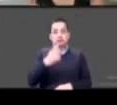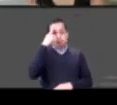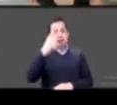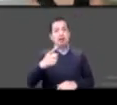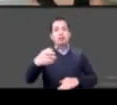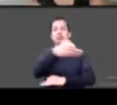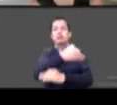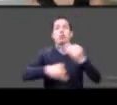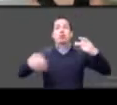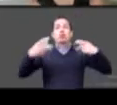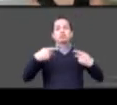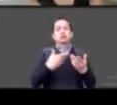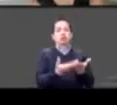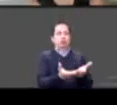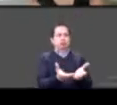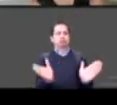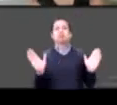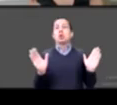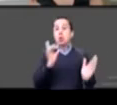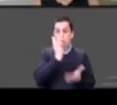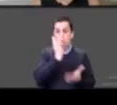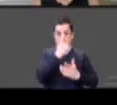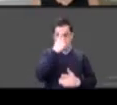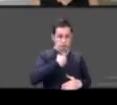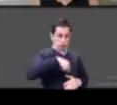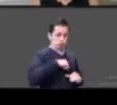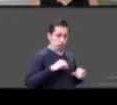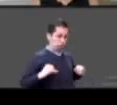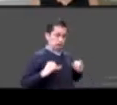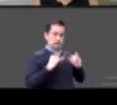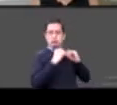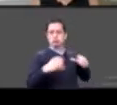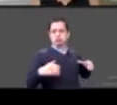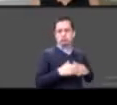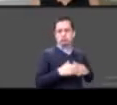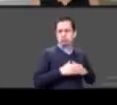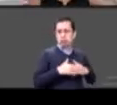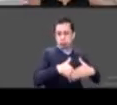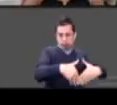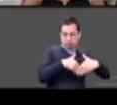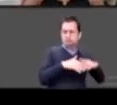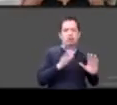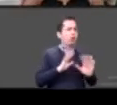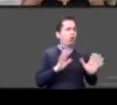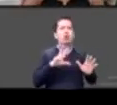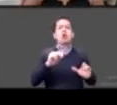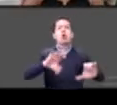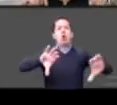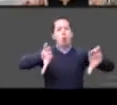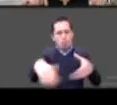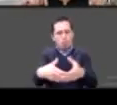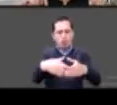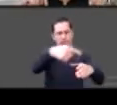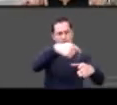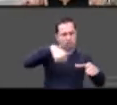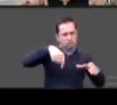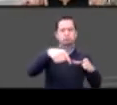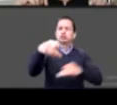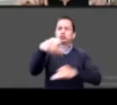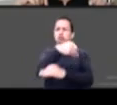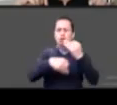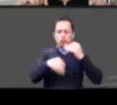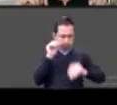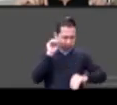solo Early Institute, los miembros de la comunidad hacen este esfuerzo, incluso en este nuevo contexto